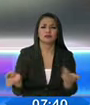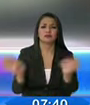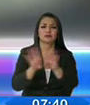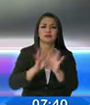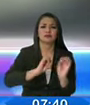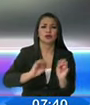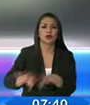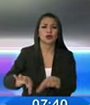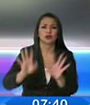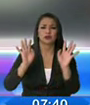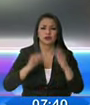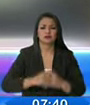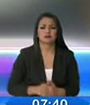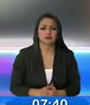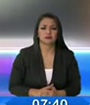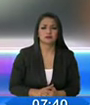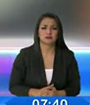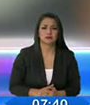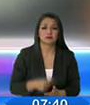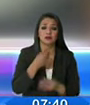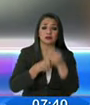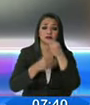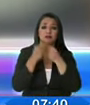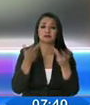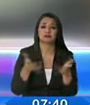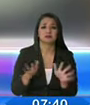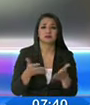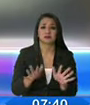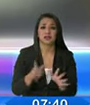donde ella quiera. No comían los bebés, sin